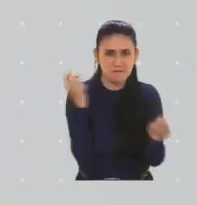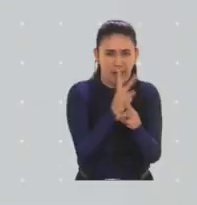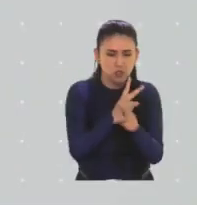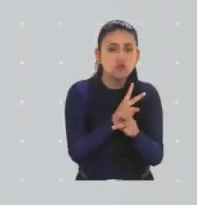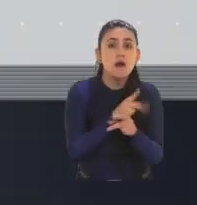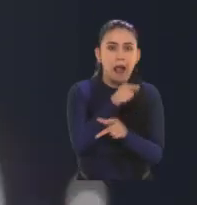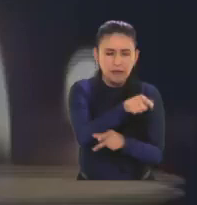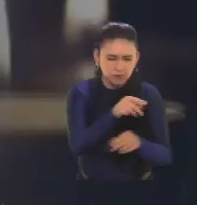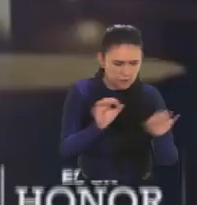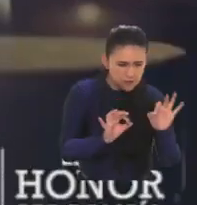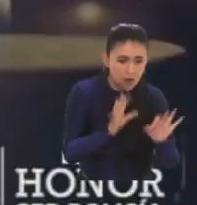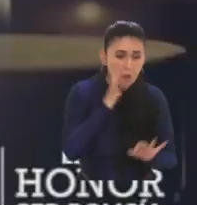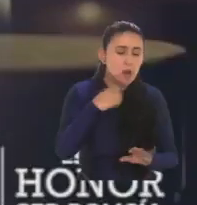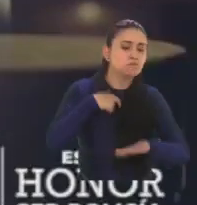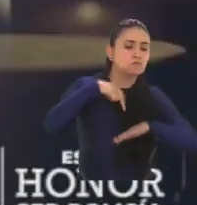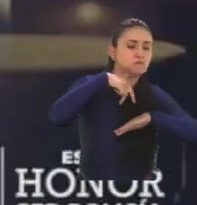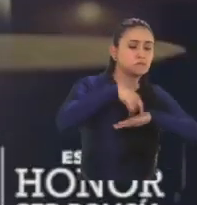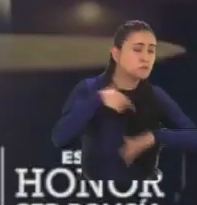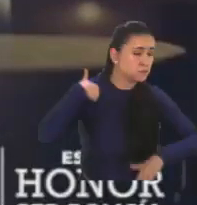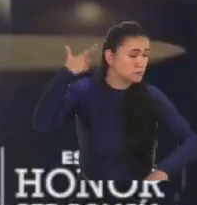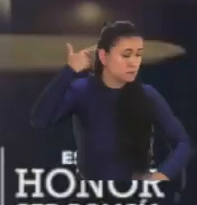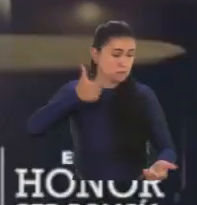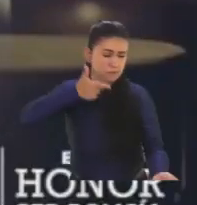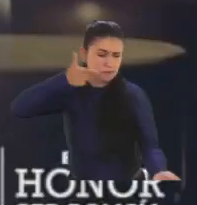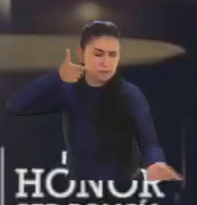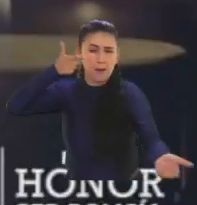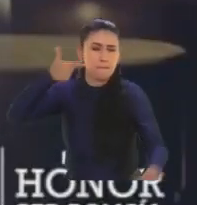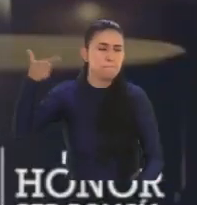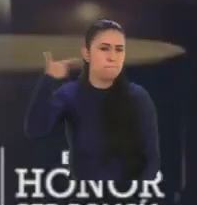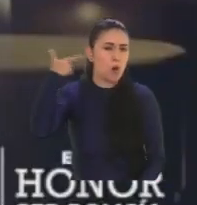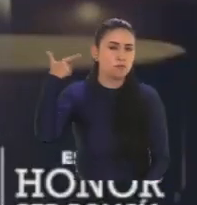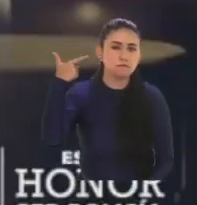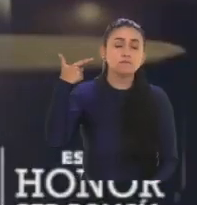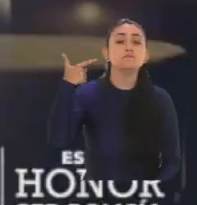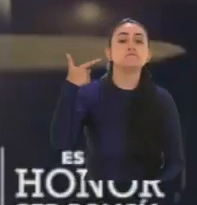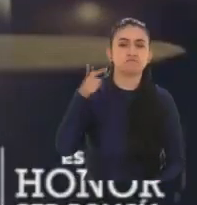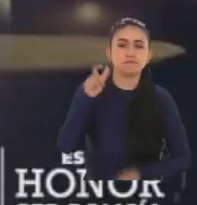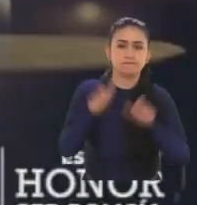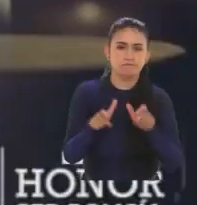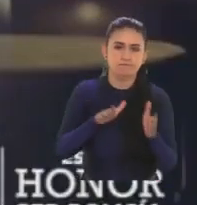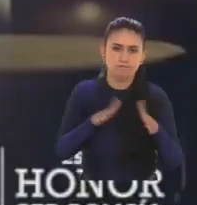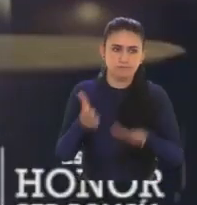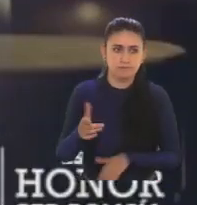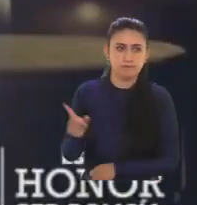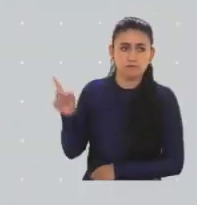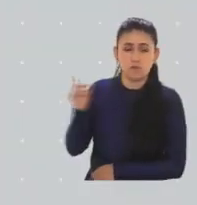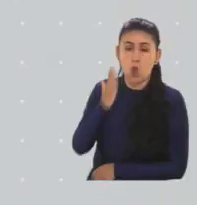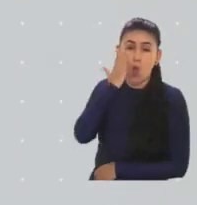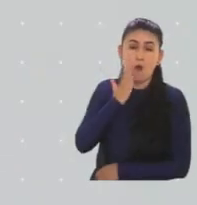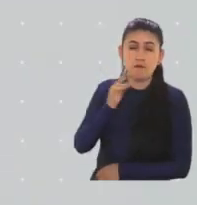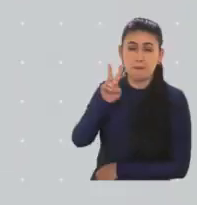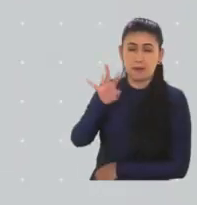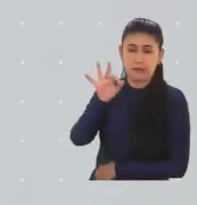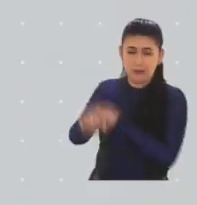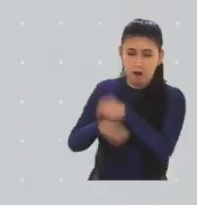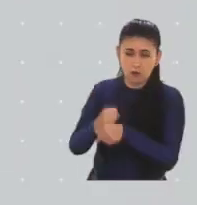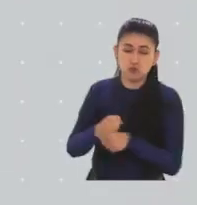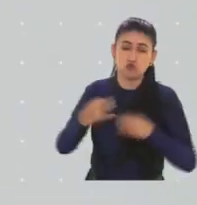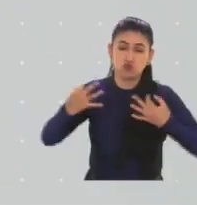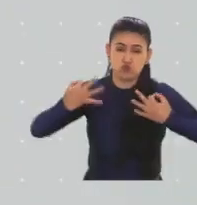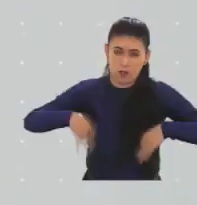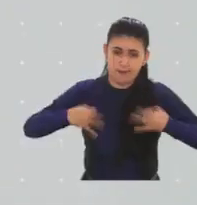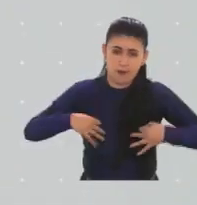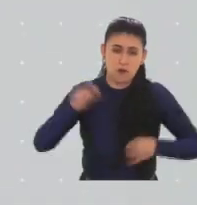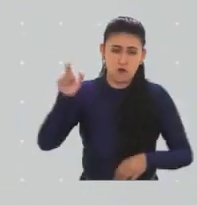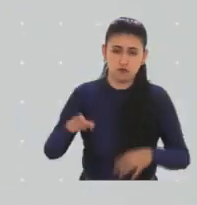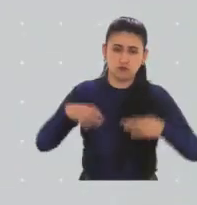Se trataría del patrullero Einer Angulo, identificado por las autoridades de 23 años, soltero, y además las